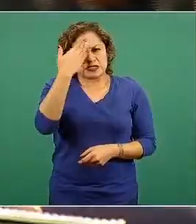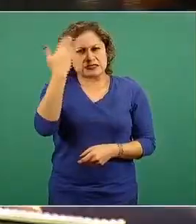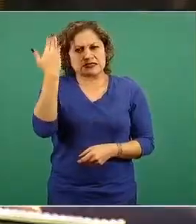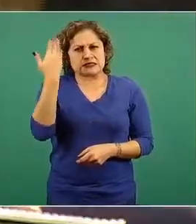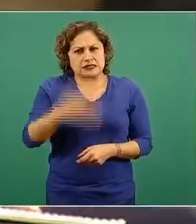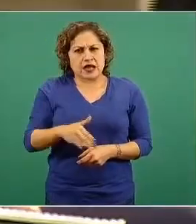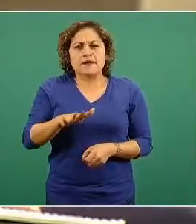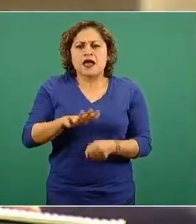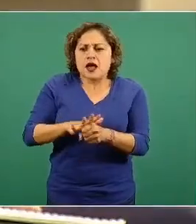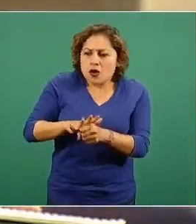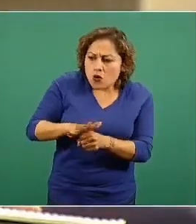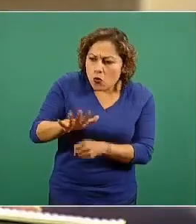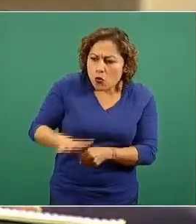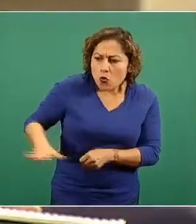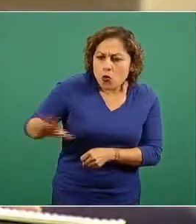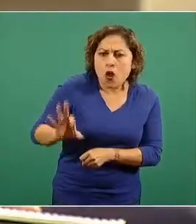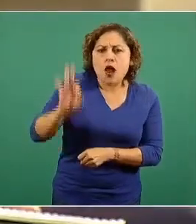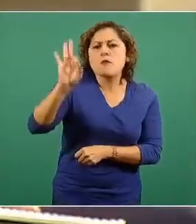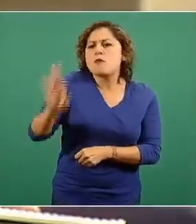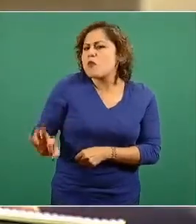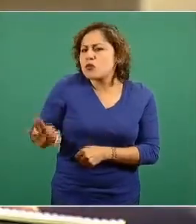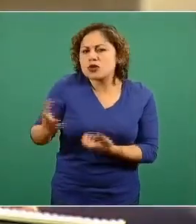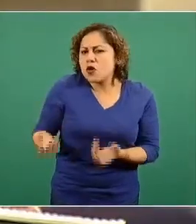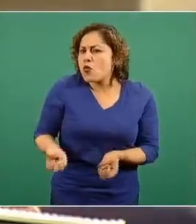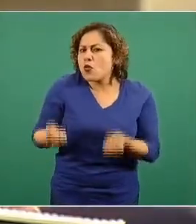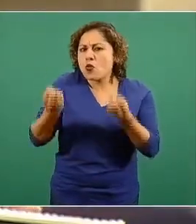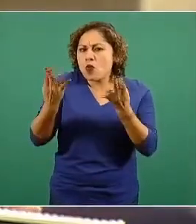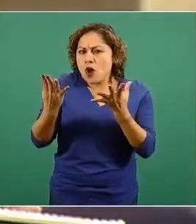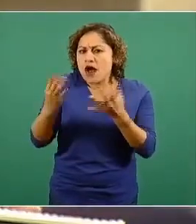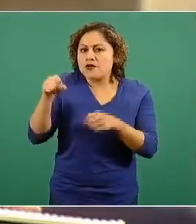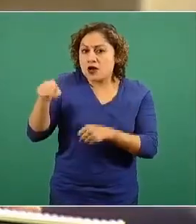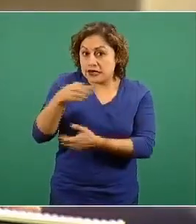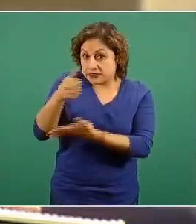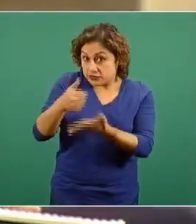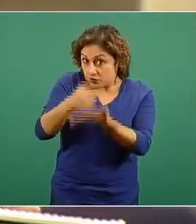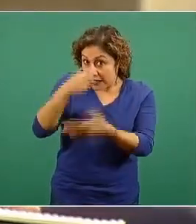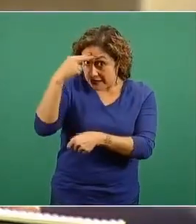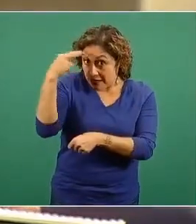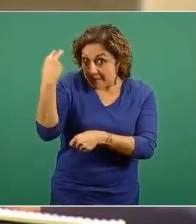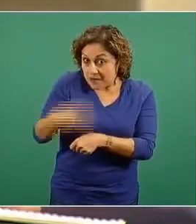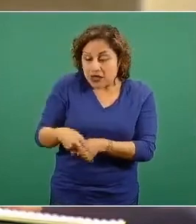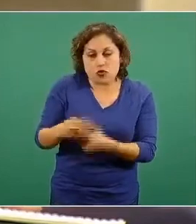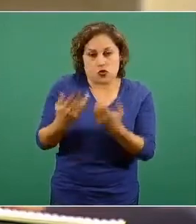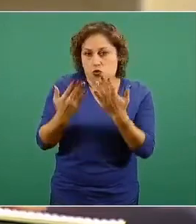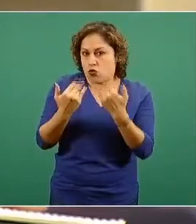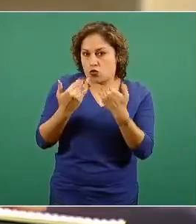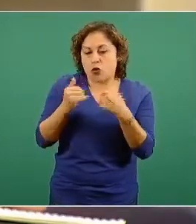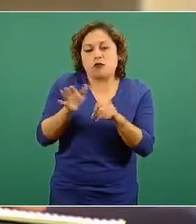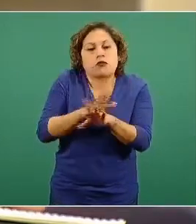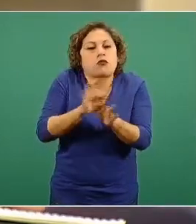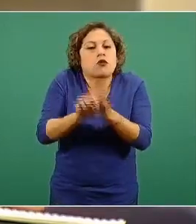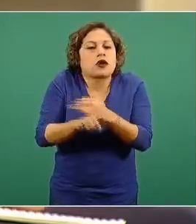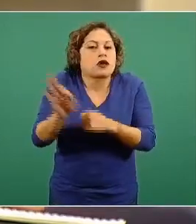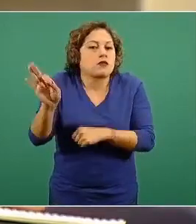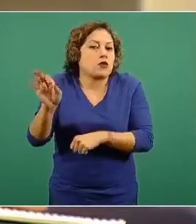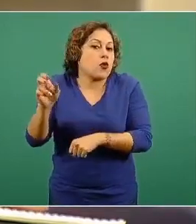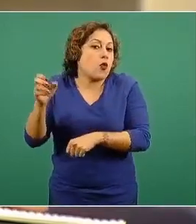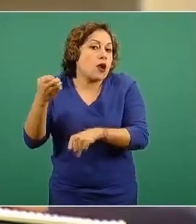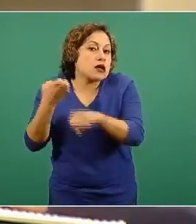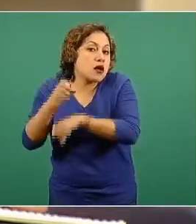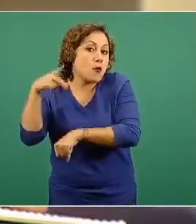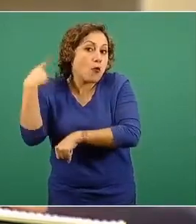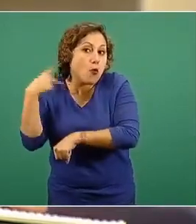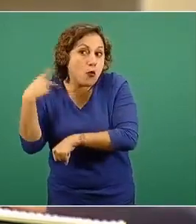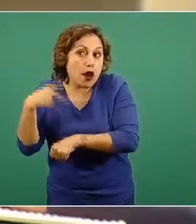qué porcentaje de casos han detectado que, por ejemplo, que no son de la Ciudad de México propiamente, o sea, que vengan gente de Puebla, que vengan gente, o sea,